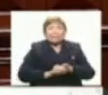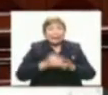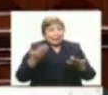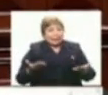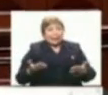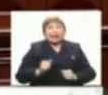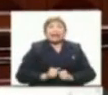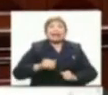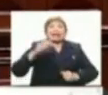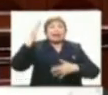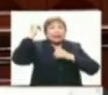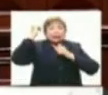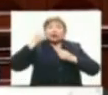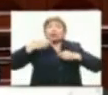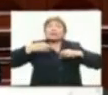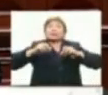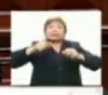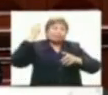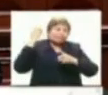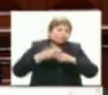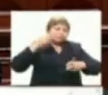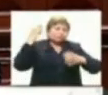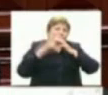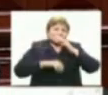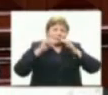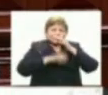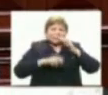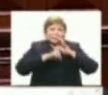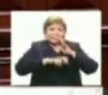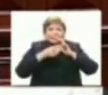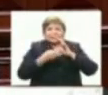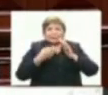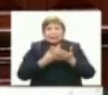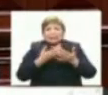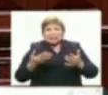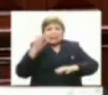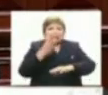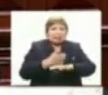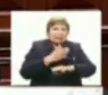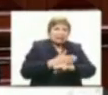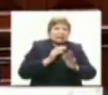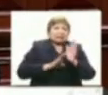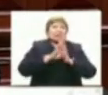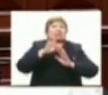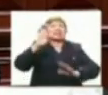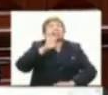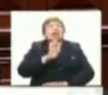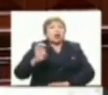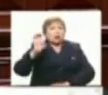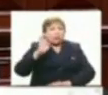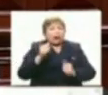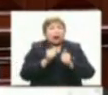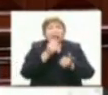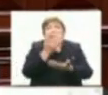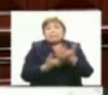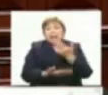española le permitieron explotar los minerales que sostuvieron el desarrollo de Europa, en gran parte con la mano